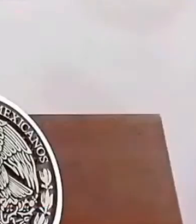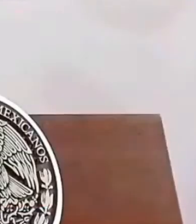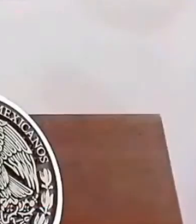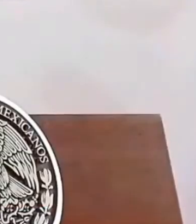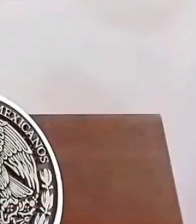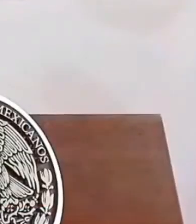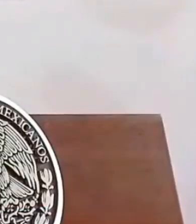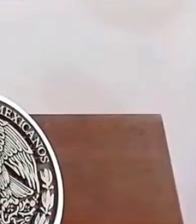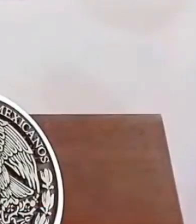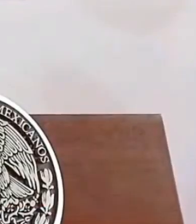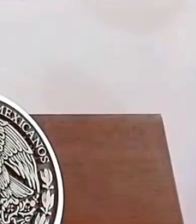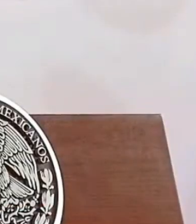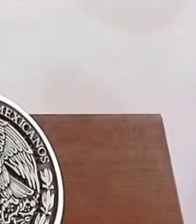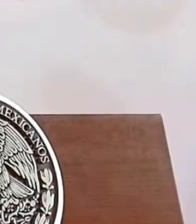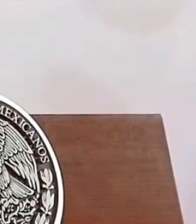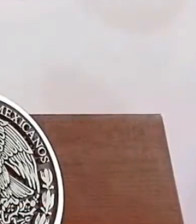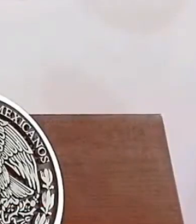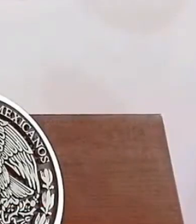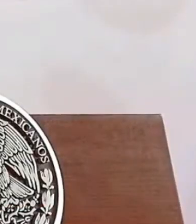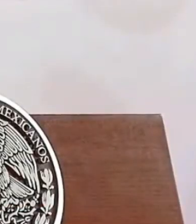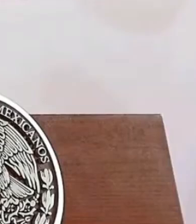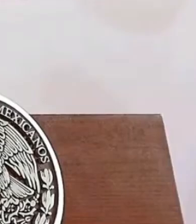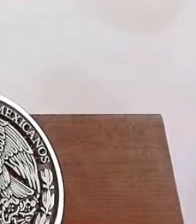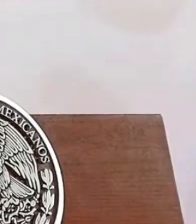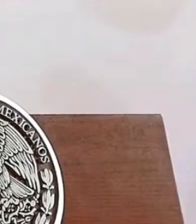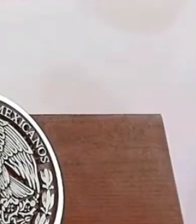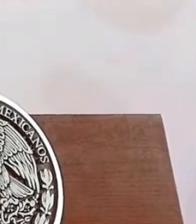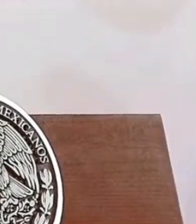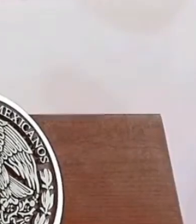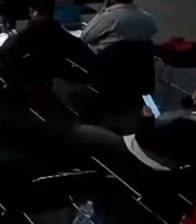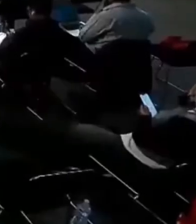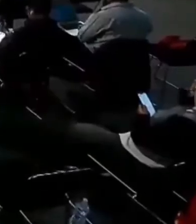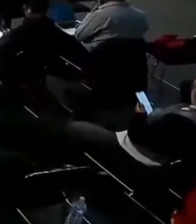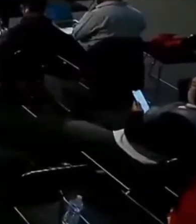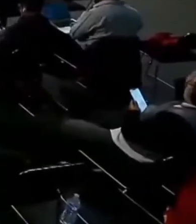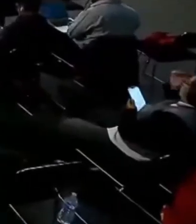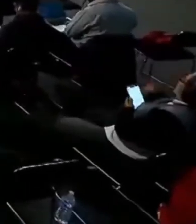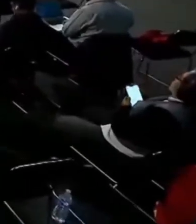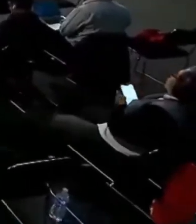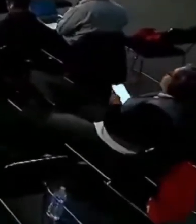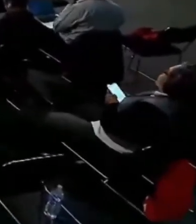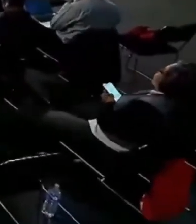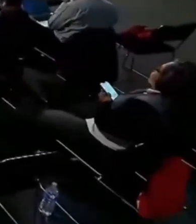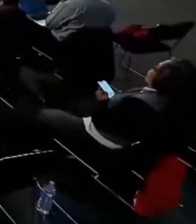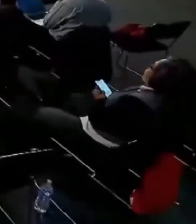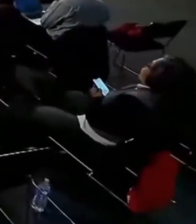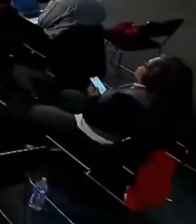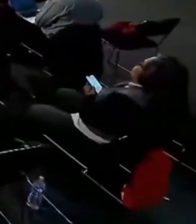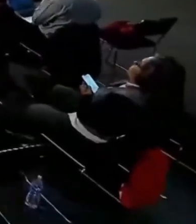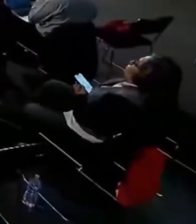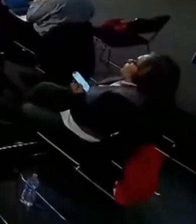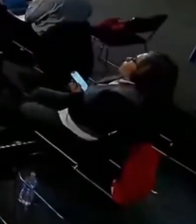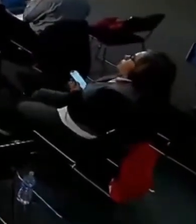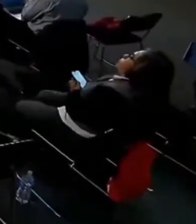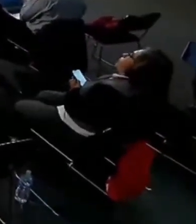pero muy calumniador y mentiroso, el Wall Street Journal, ¿no?,